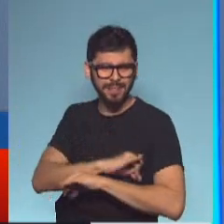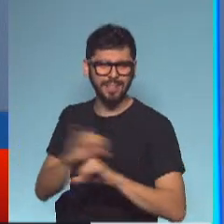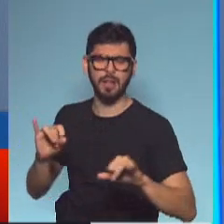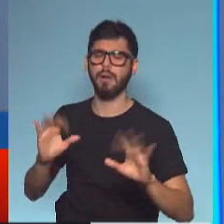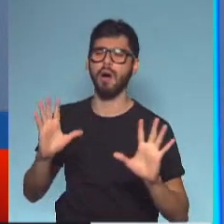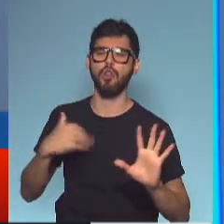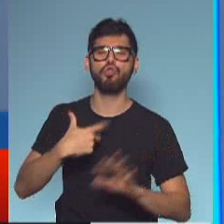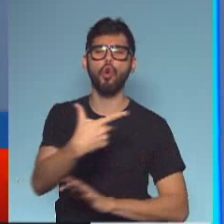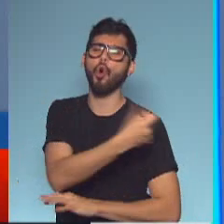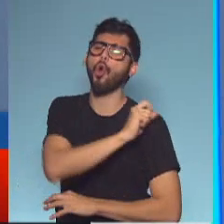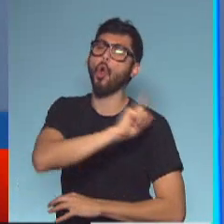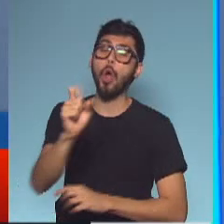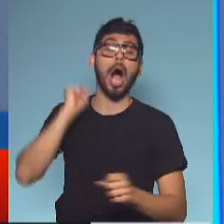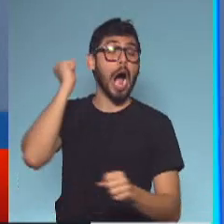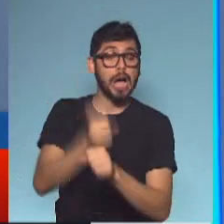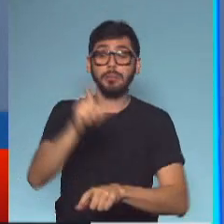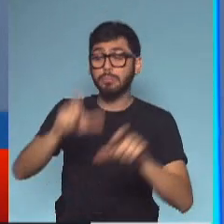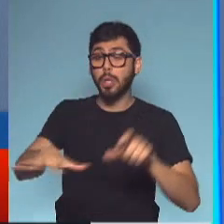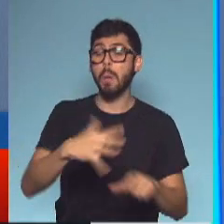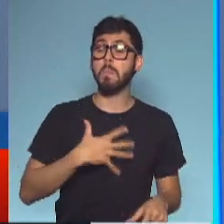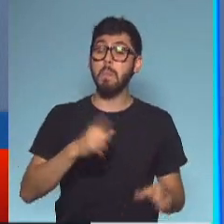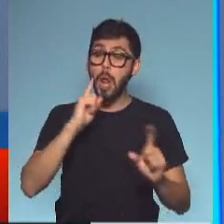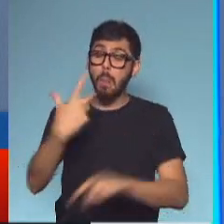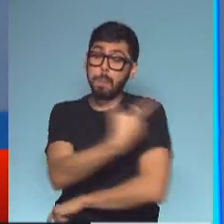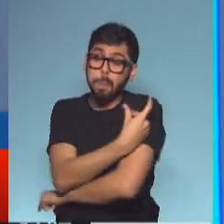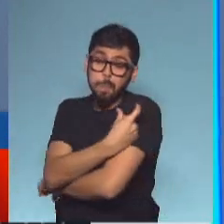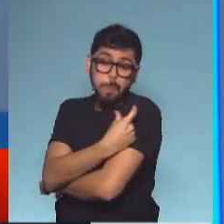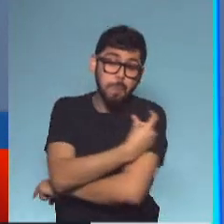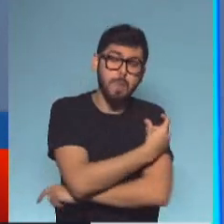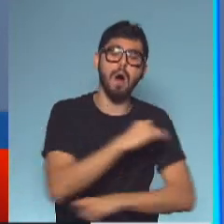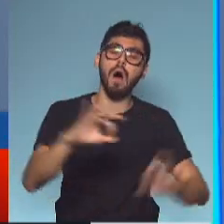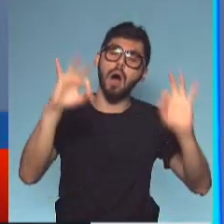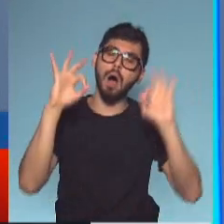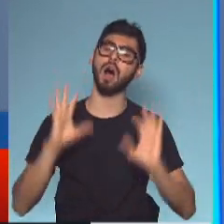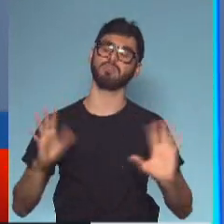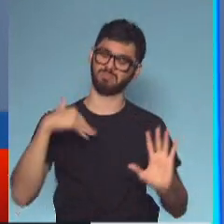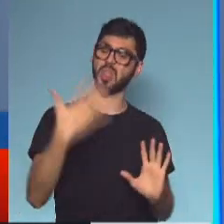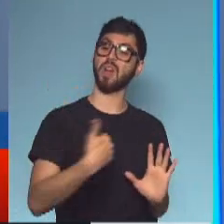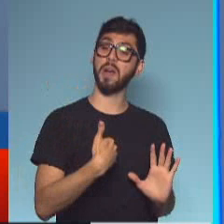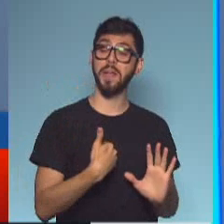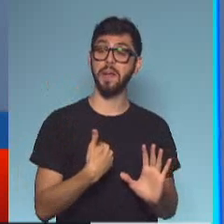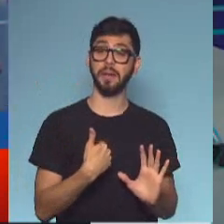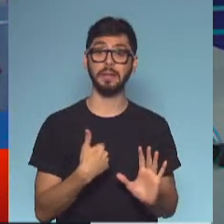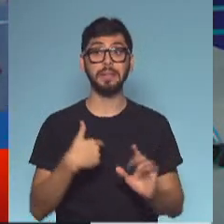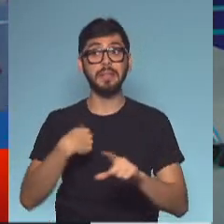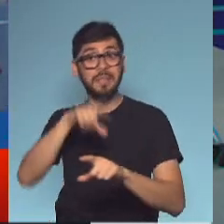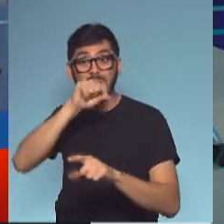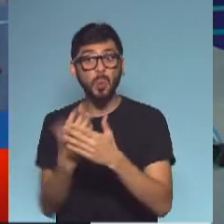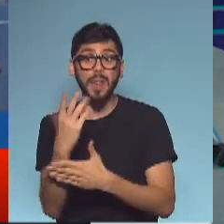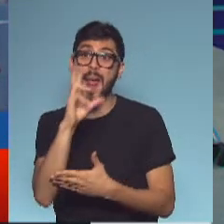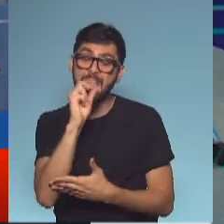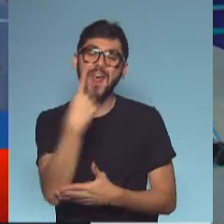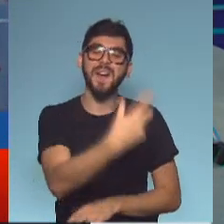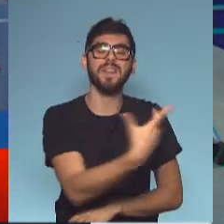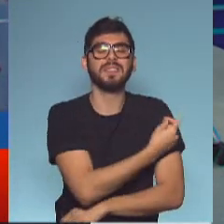que el último de los argentinos en grupo de riesgo esté vacunado. Digo, si él no hubiera tirado ese tuit, quizás hubieran criticado por una cuestión